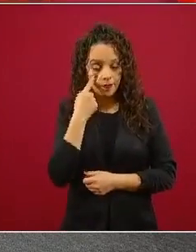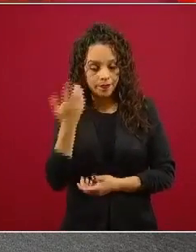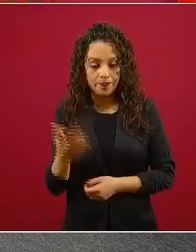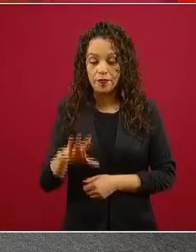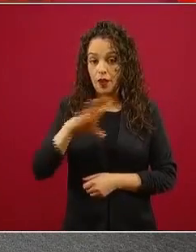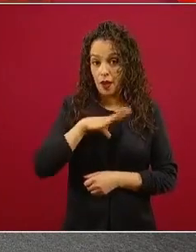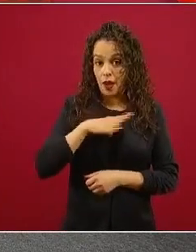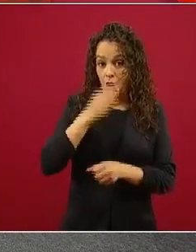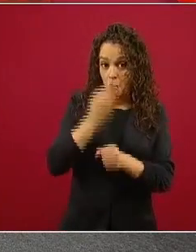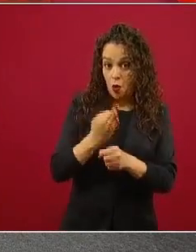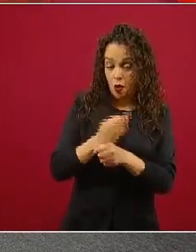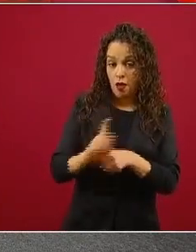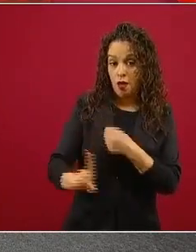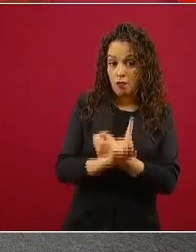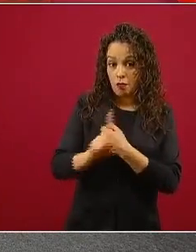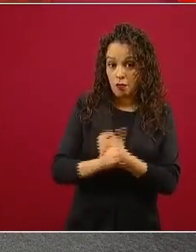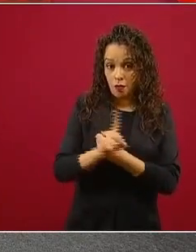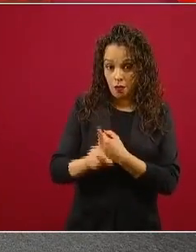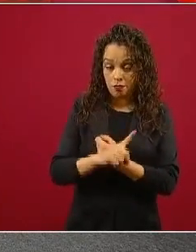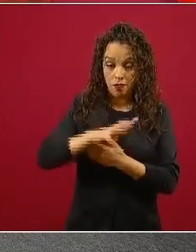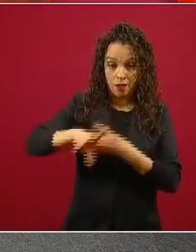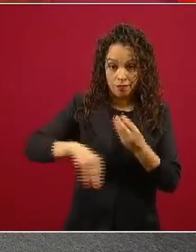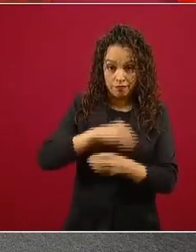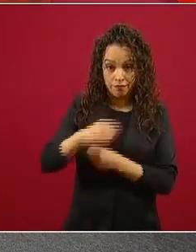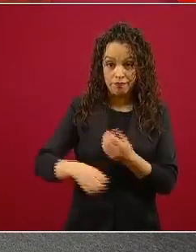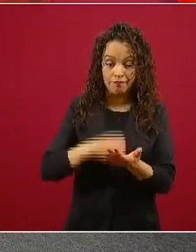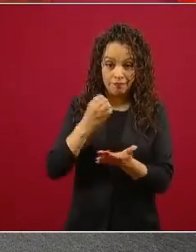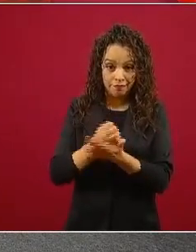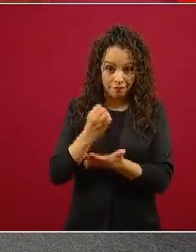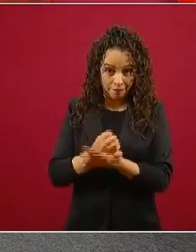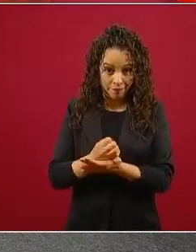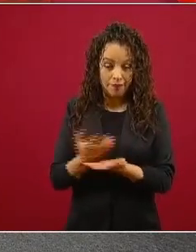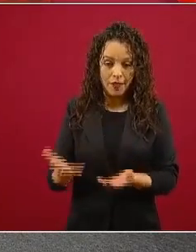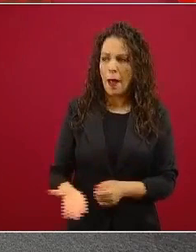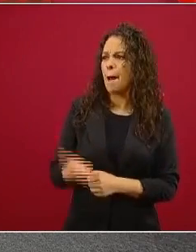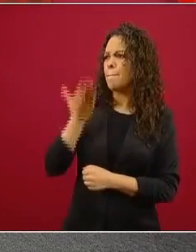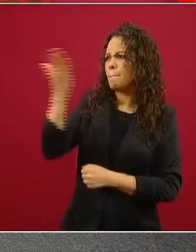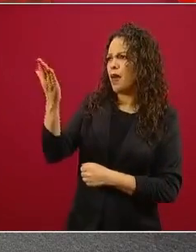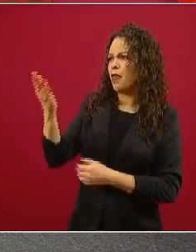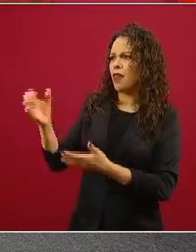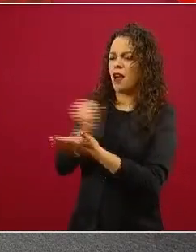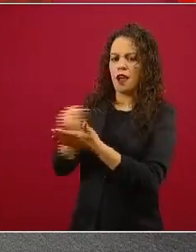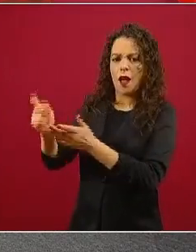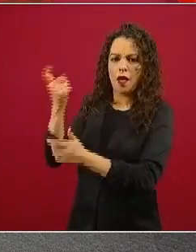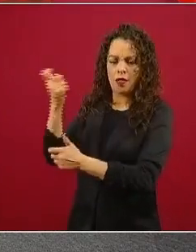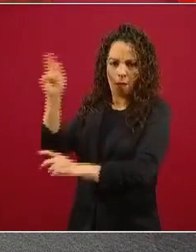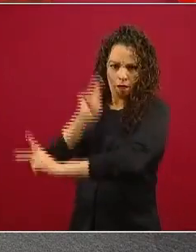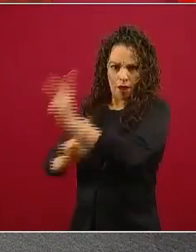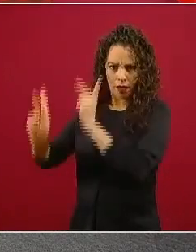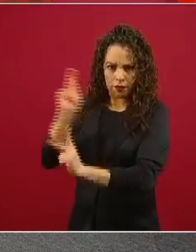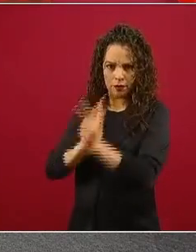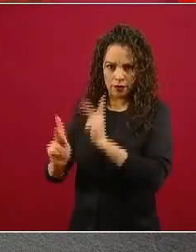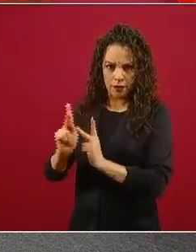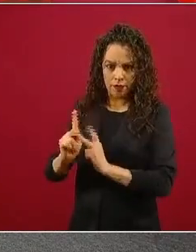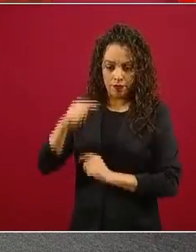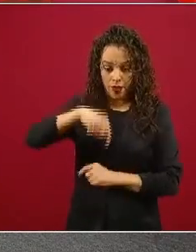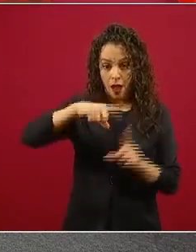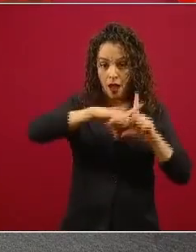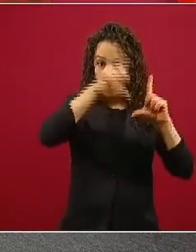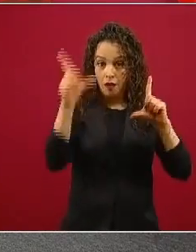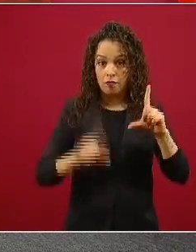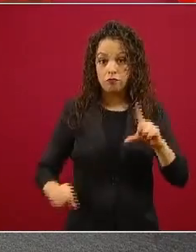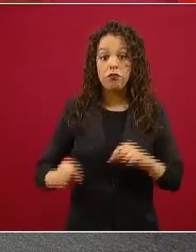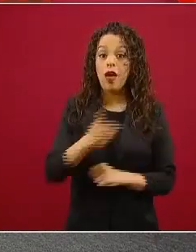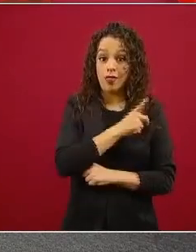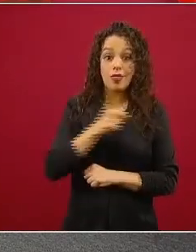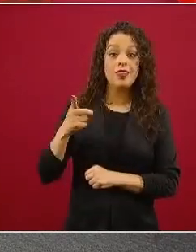pedimos créditos, se endeuda el país, ¿qué pasa? Pues ya